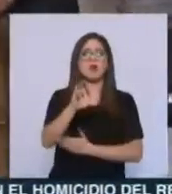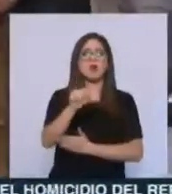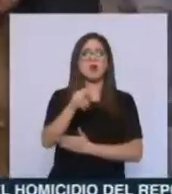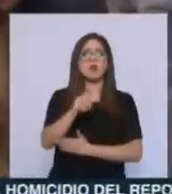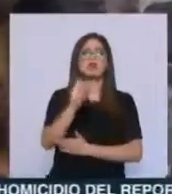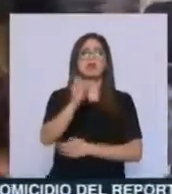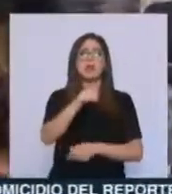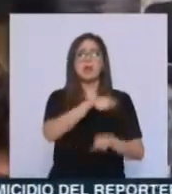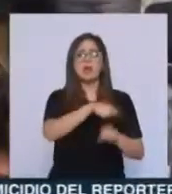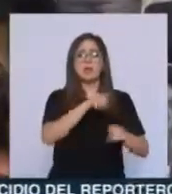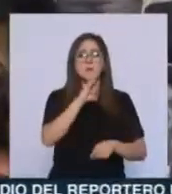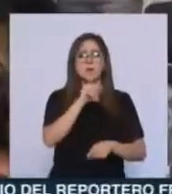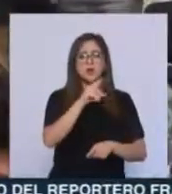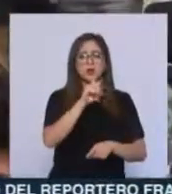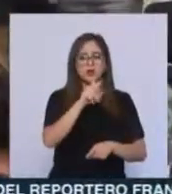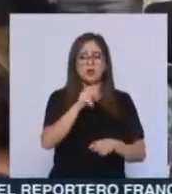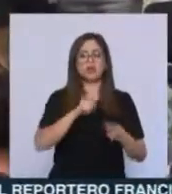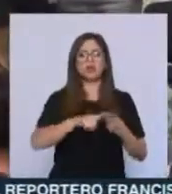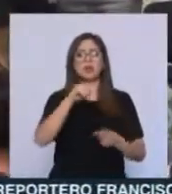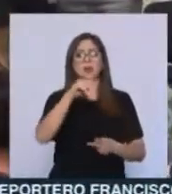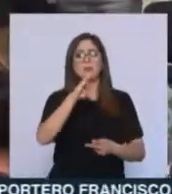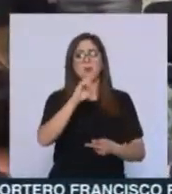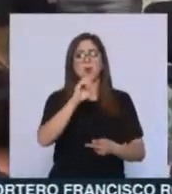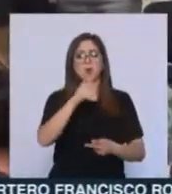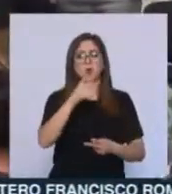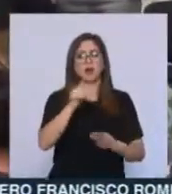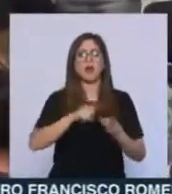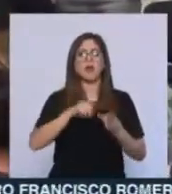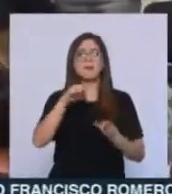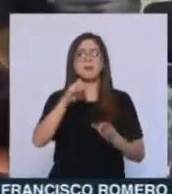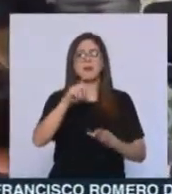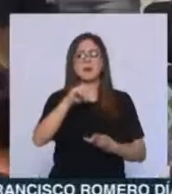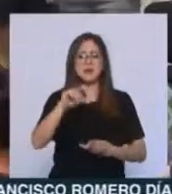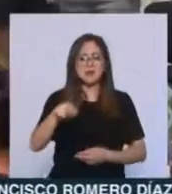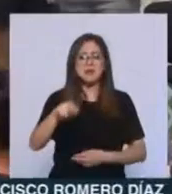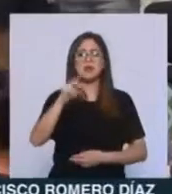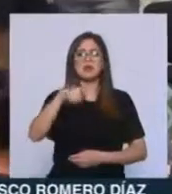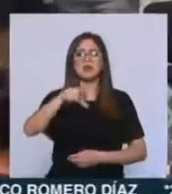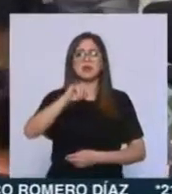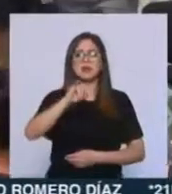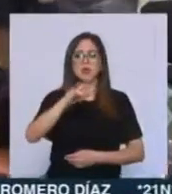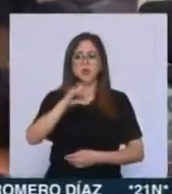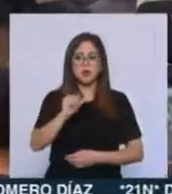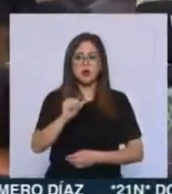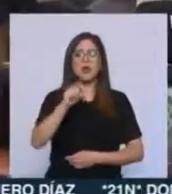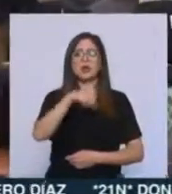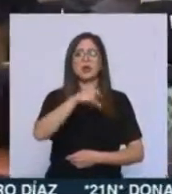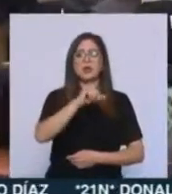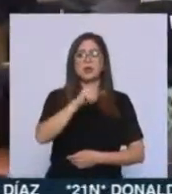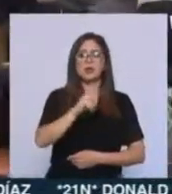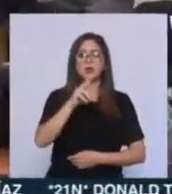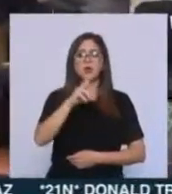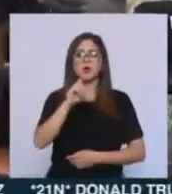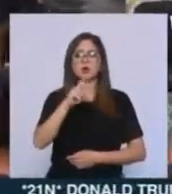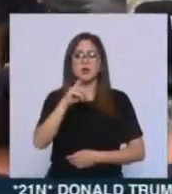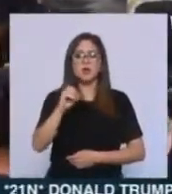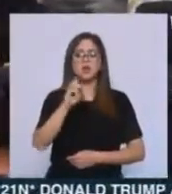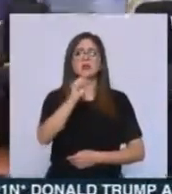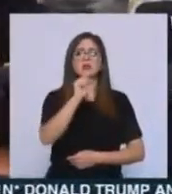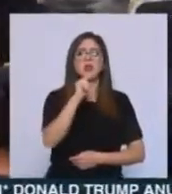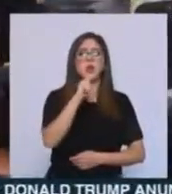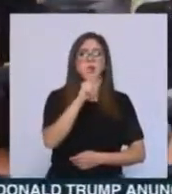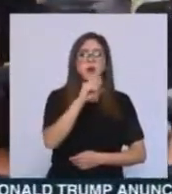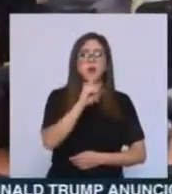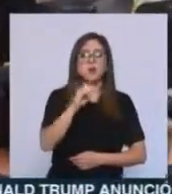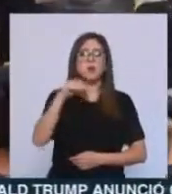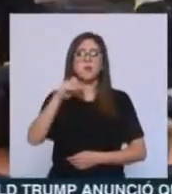Buenos Aires, Bogotá, Medellín, Quilicura, Quito, Rosario, Sao Paulo y Montevideo, además de la